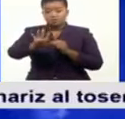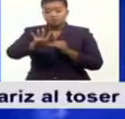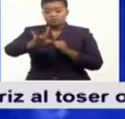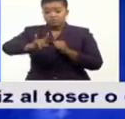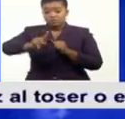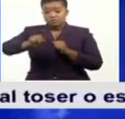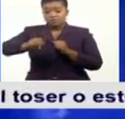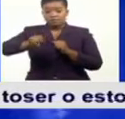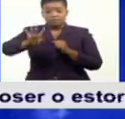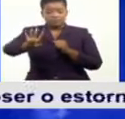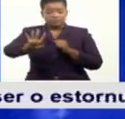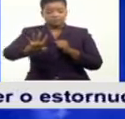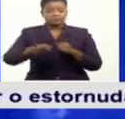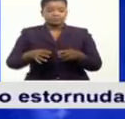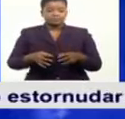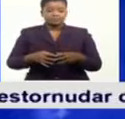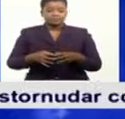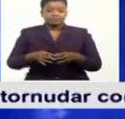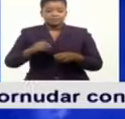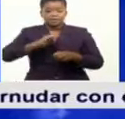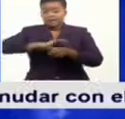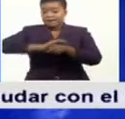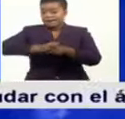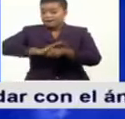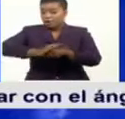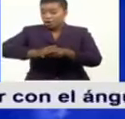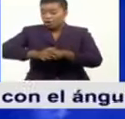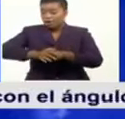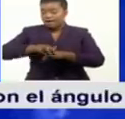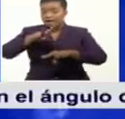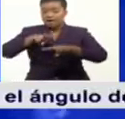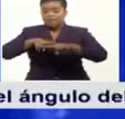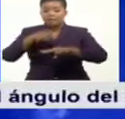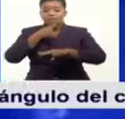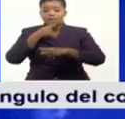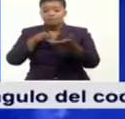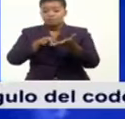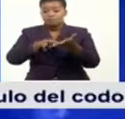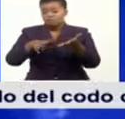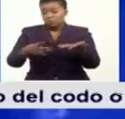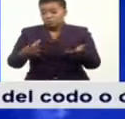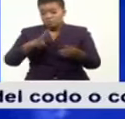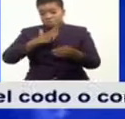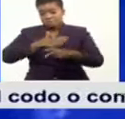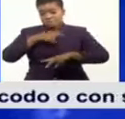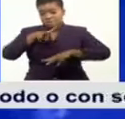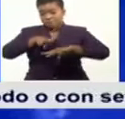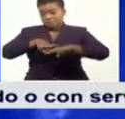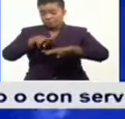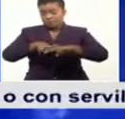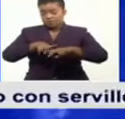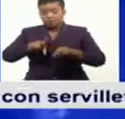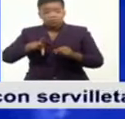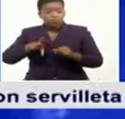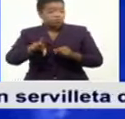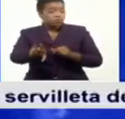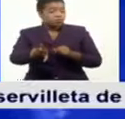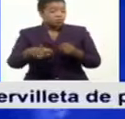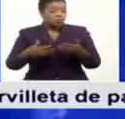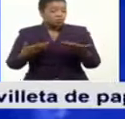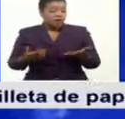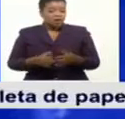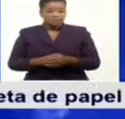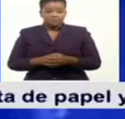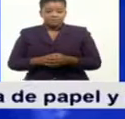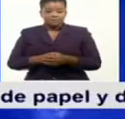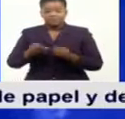459,4. Arroyo Naranjo y Habana Vieja de la provincia de La Habana y en último lugar Guines